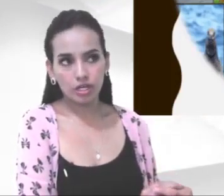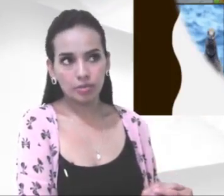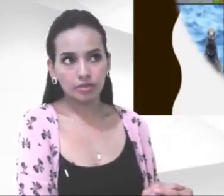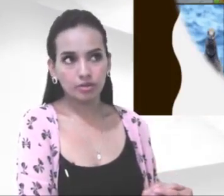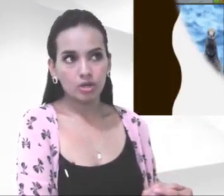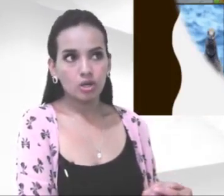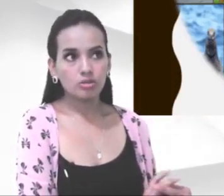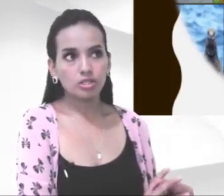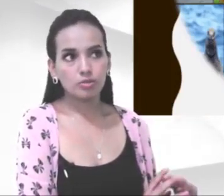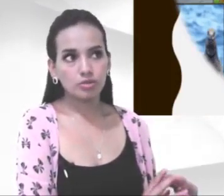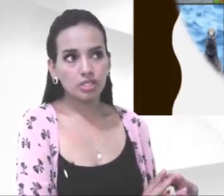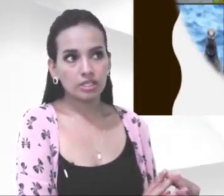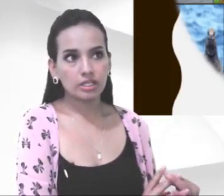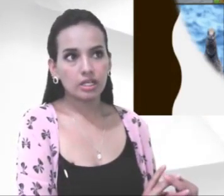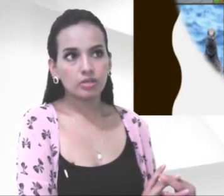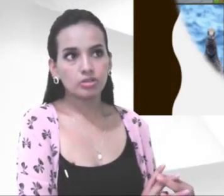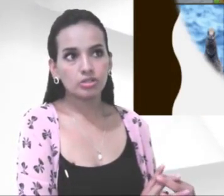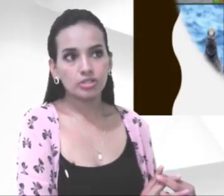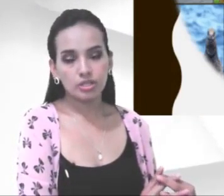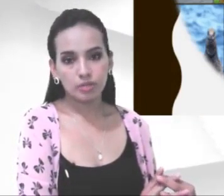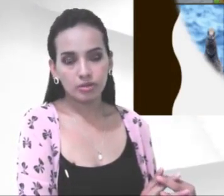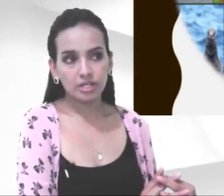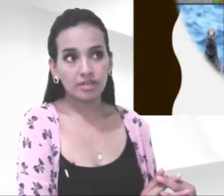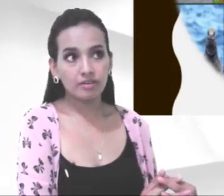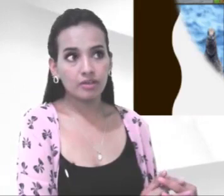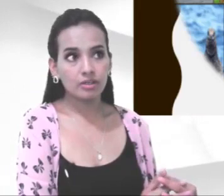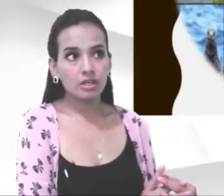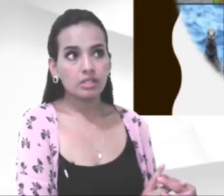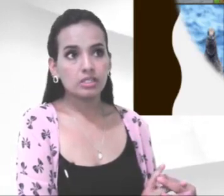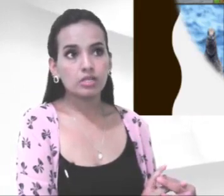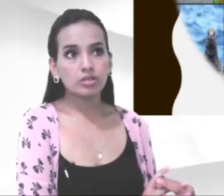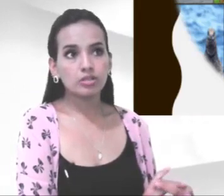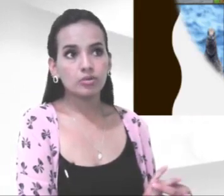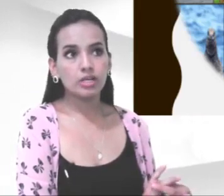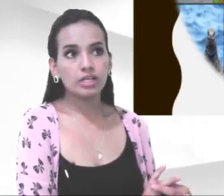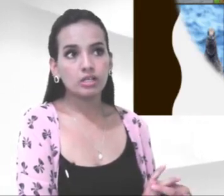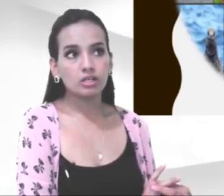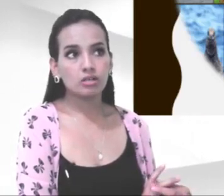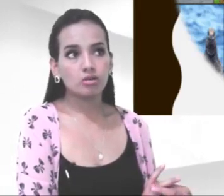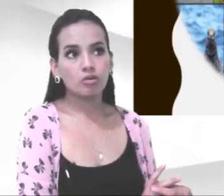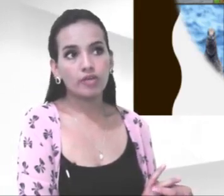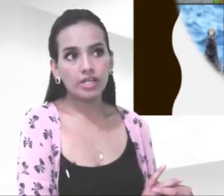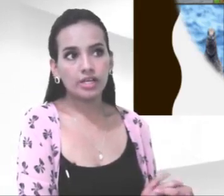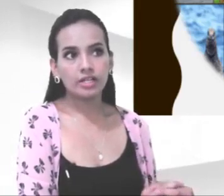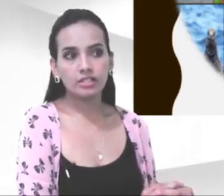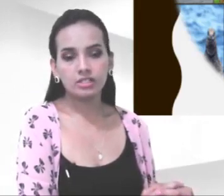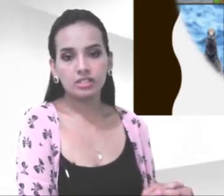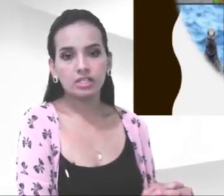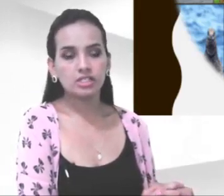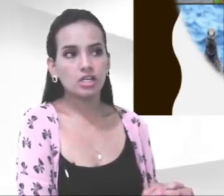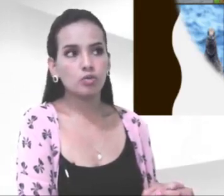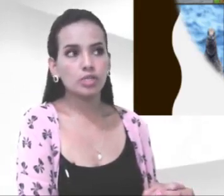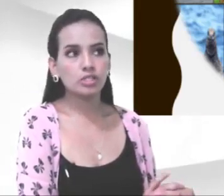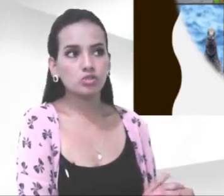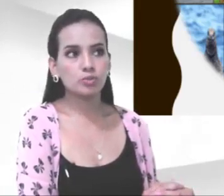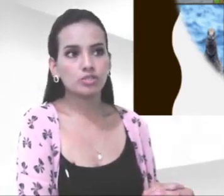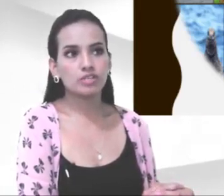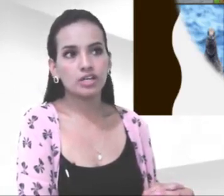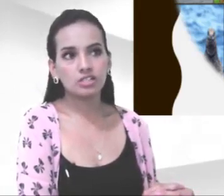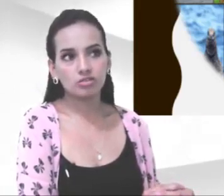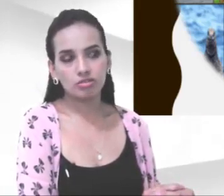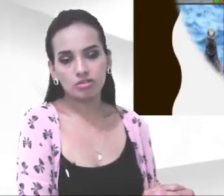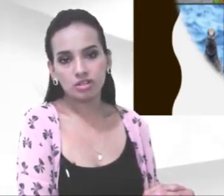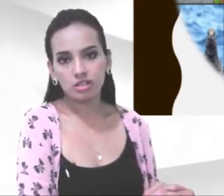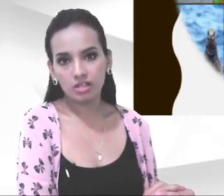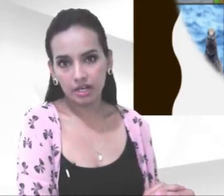han ido cambiando los seres vivos se adaptan a las condiciones del medio en el que viven desarrollando una o varias características que aumentan sus posibilidades